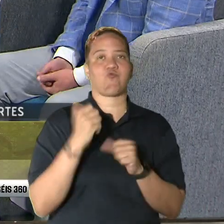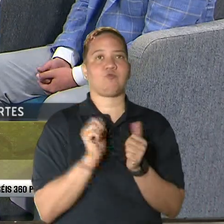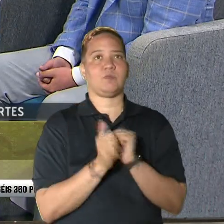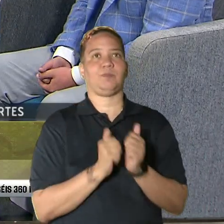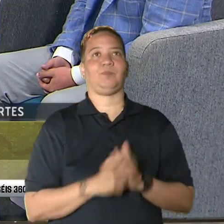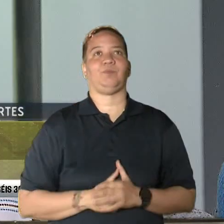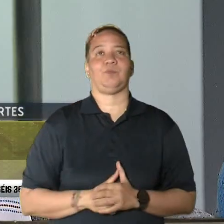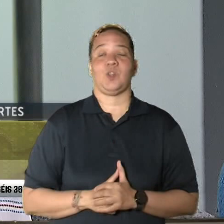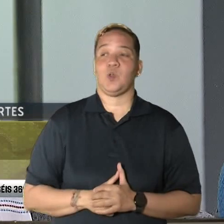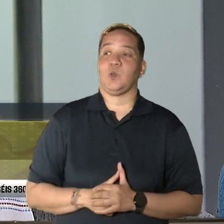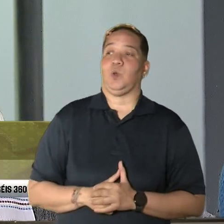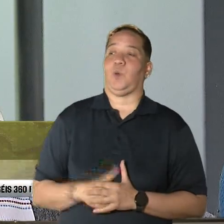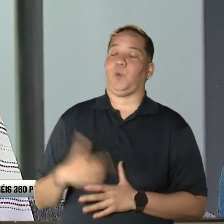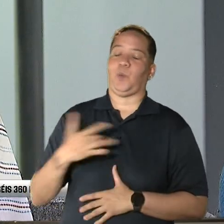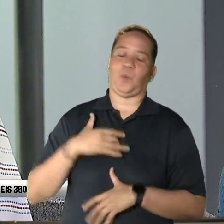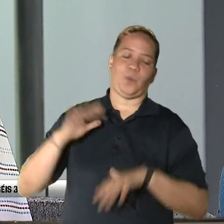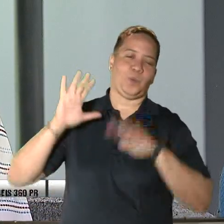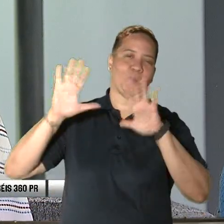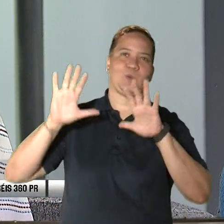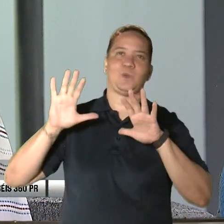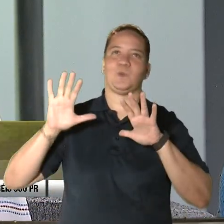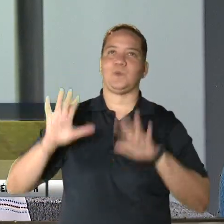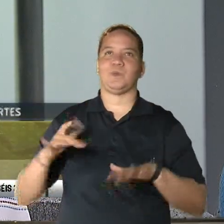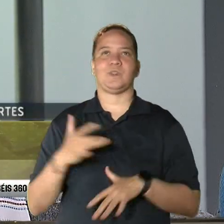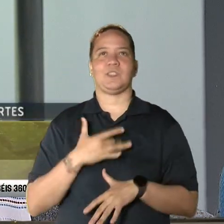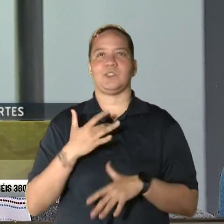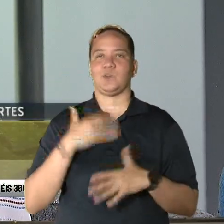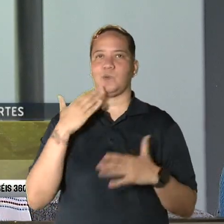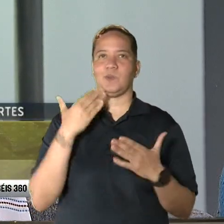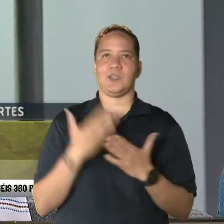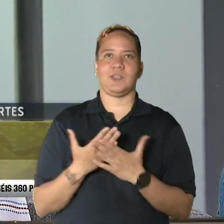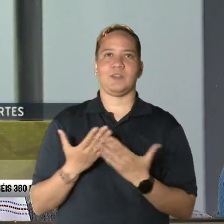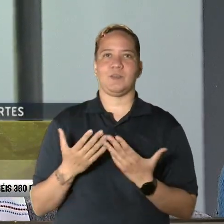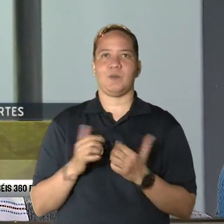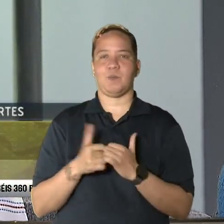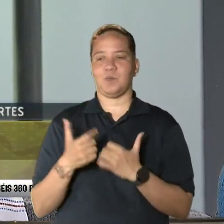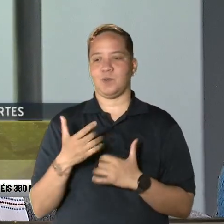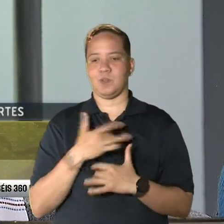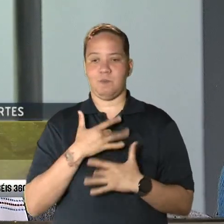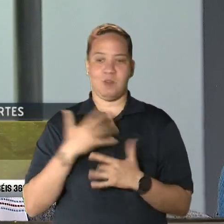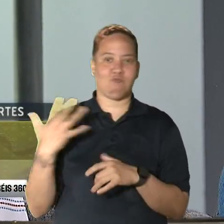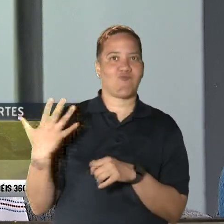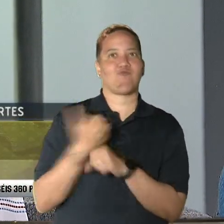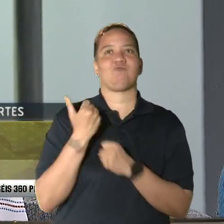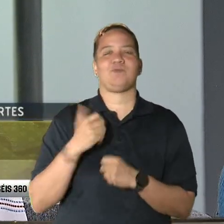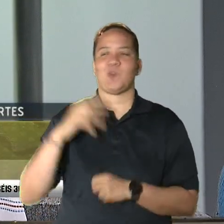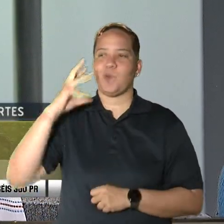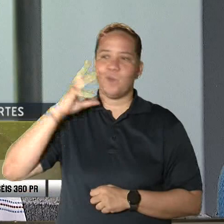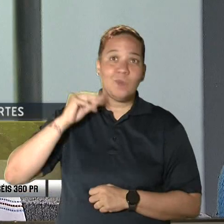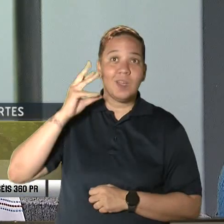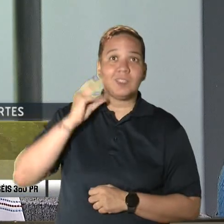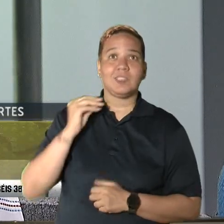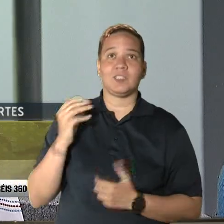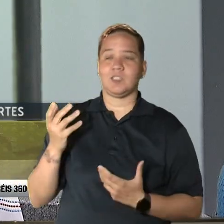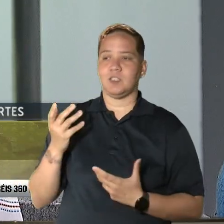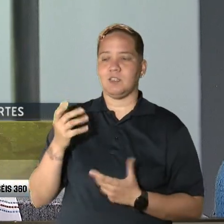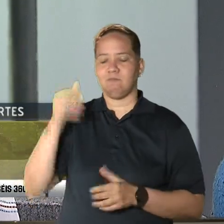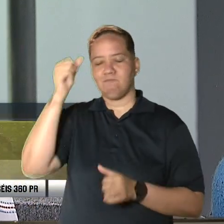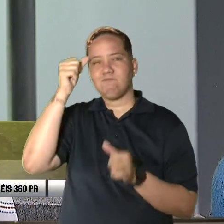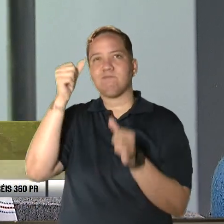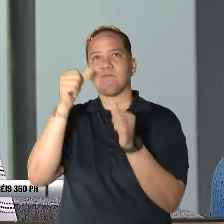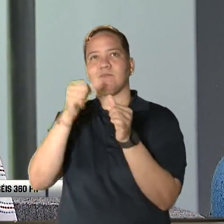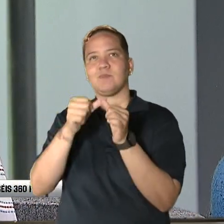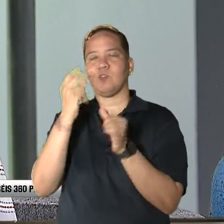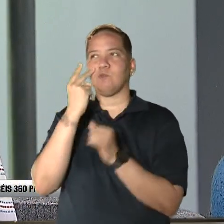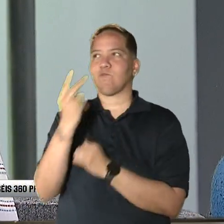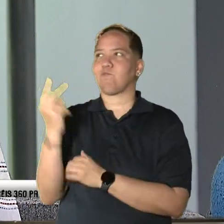Mira se sintió espectacular se sintió bien Como siempre verdad Cuando gana fue una experiencia que siempre me va a recordar Cuando